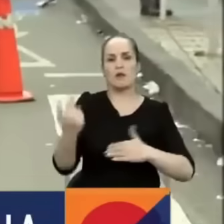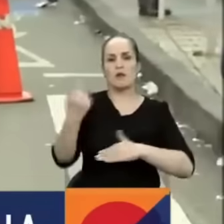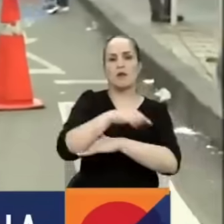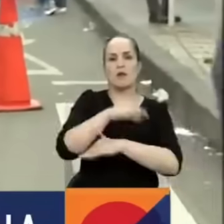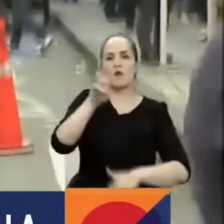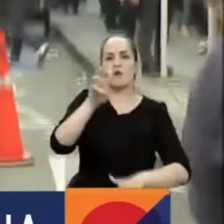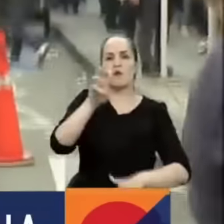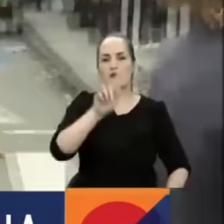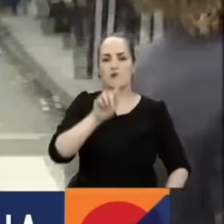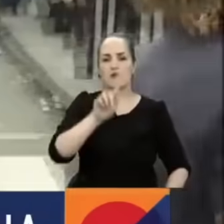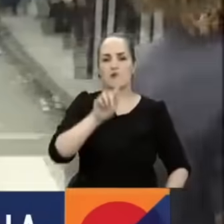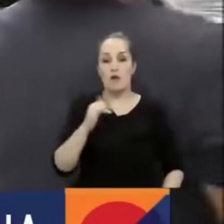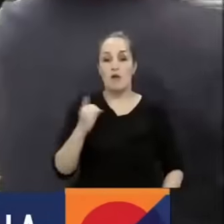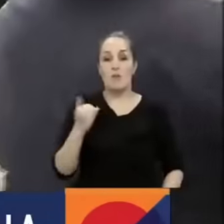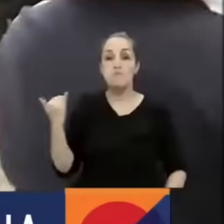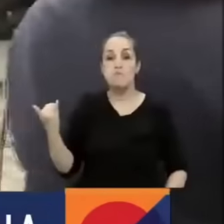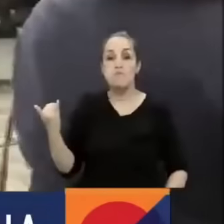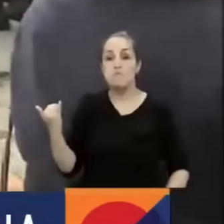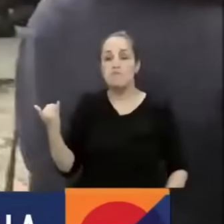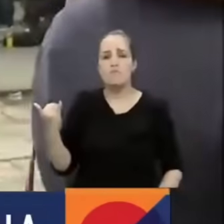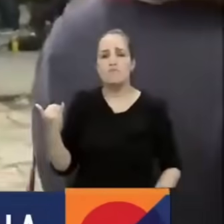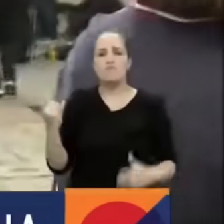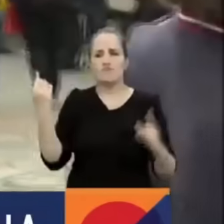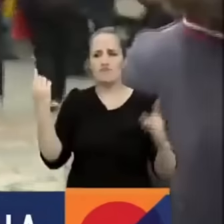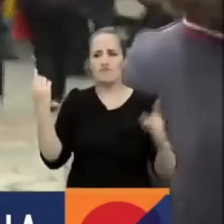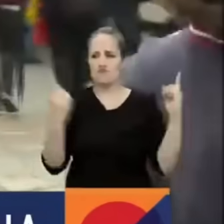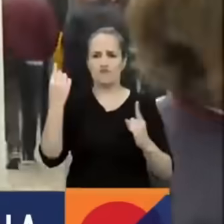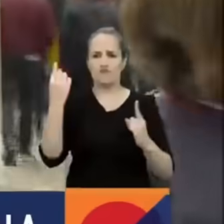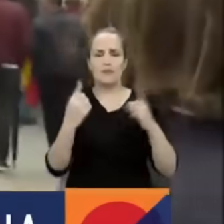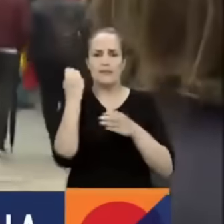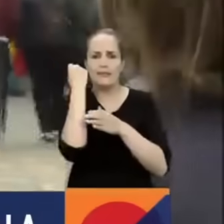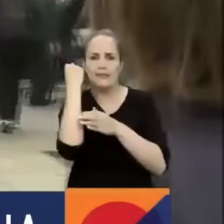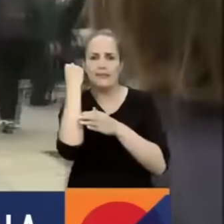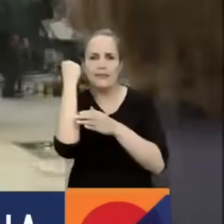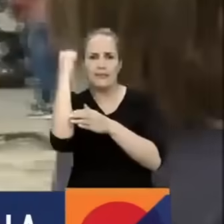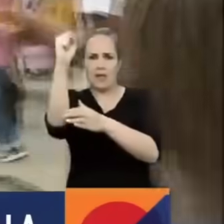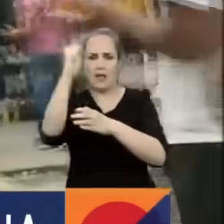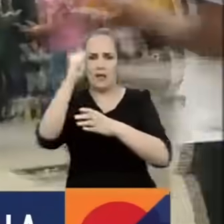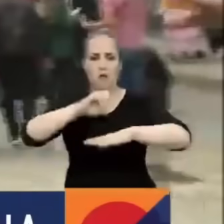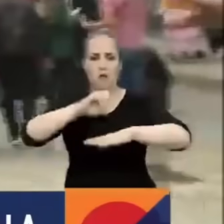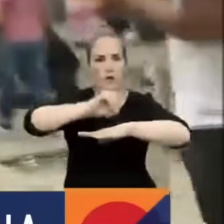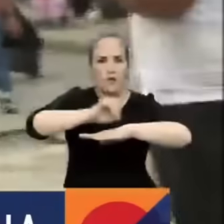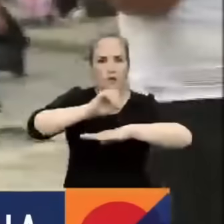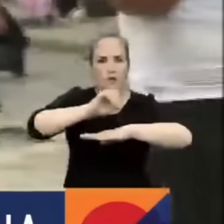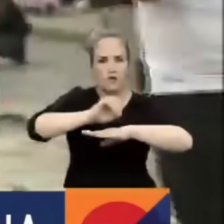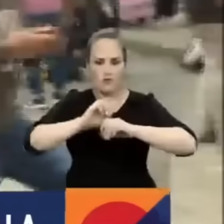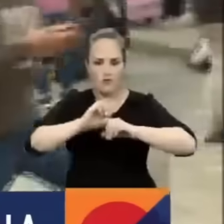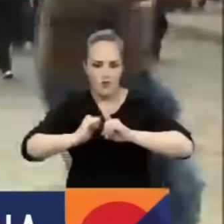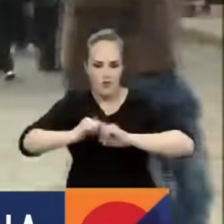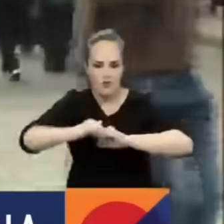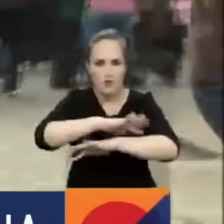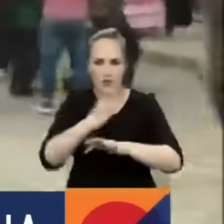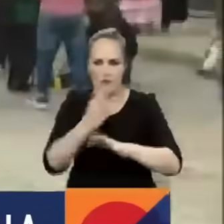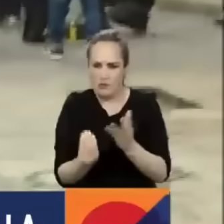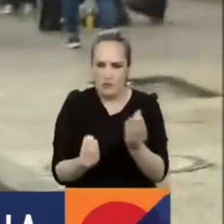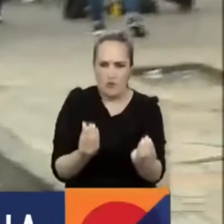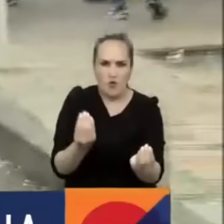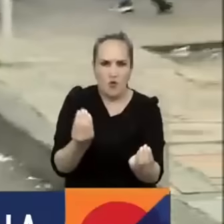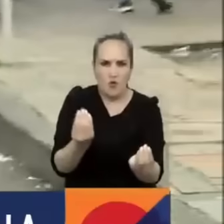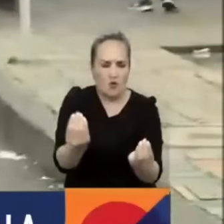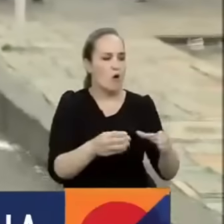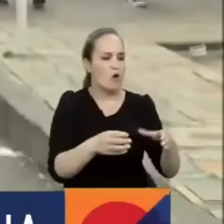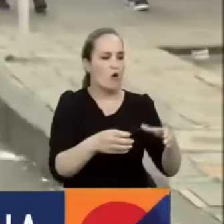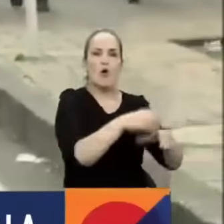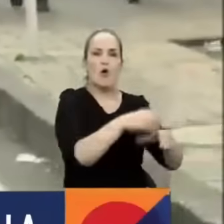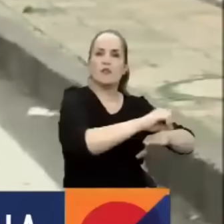febrero. Se han acercado a este espacio muy puntualmente sindicatos, organizaciones sociales, organizaciones de